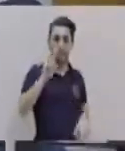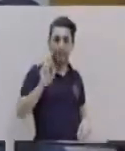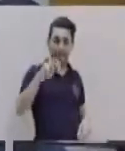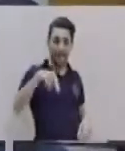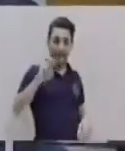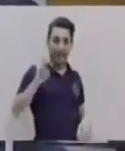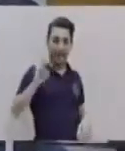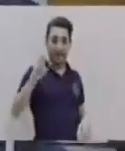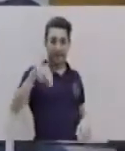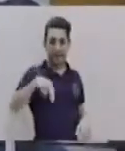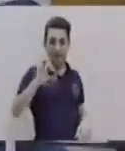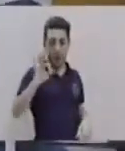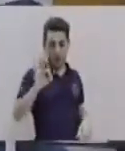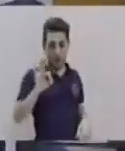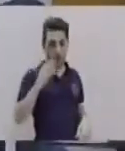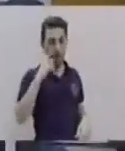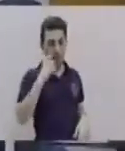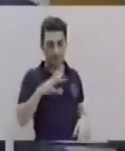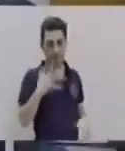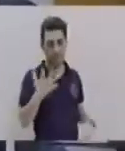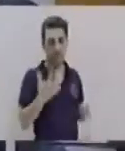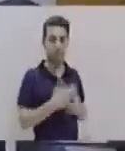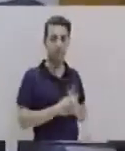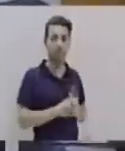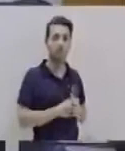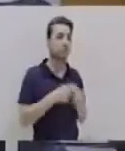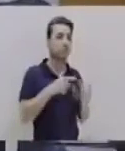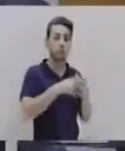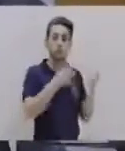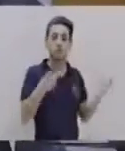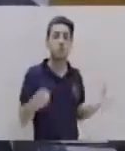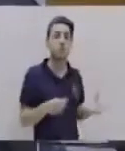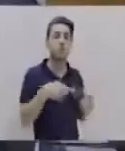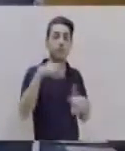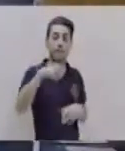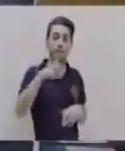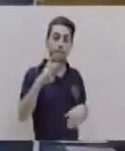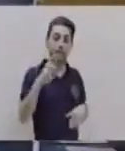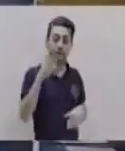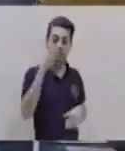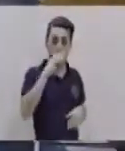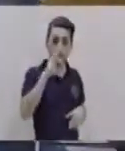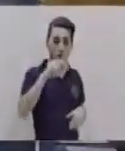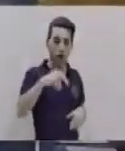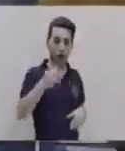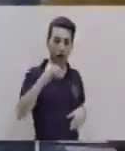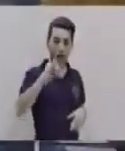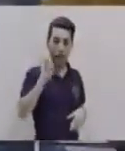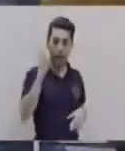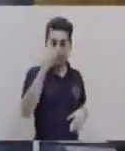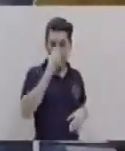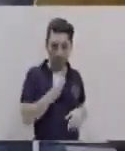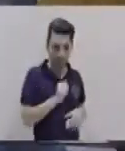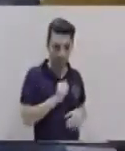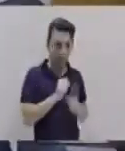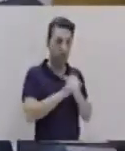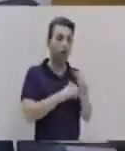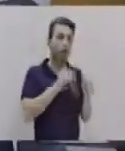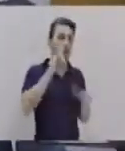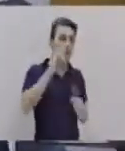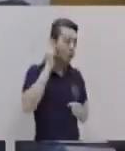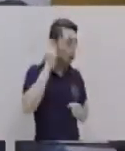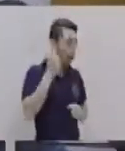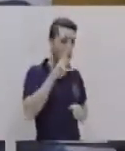tipos de personajes podemos observar en la obra Romeo y Julieta. Esos son personajes fugaces. Exacto. Recuerda que tenemos en los principales